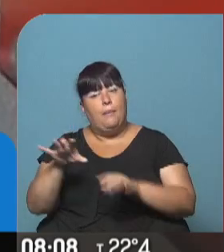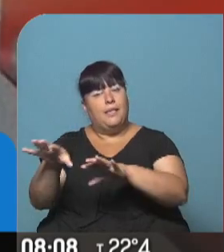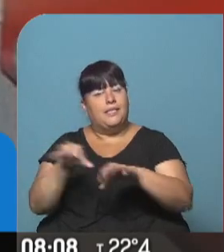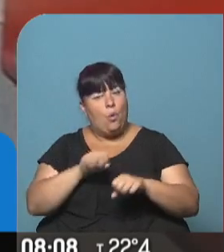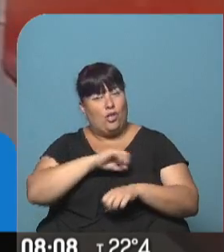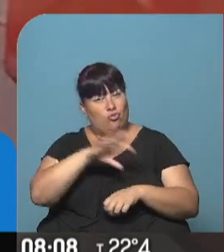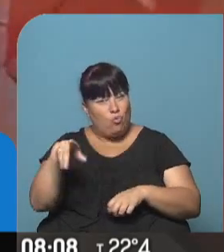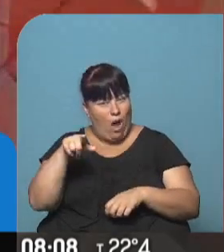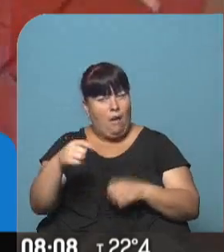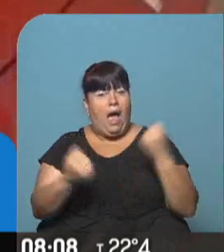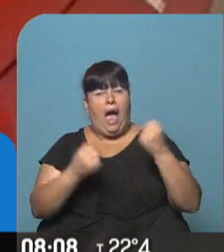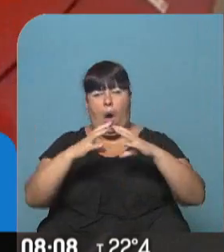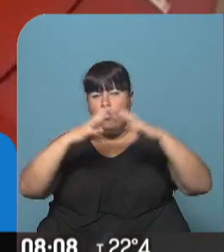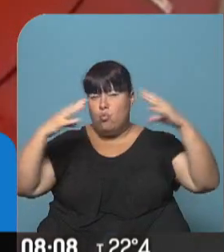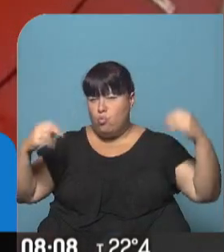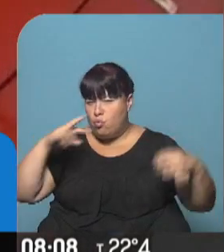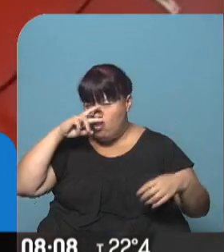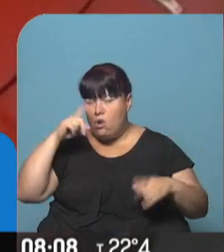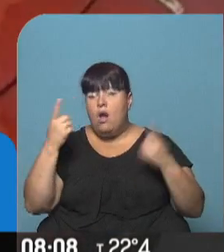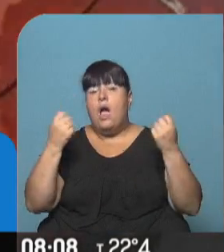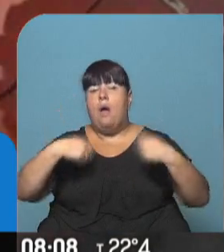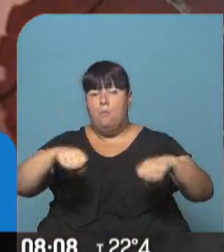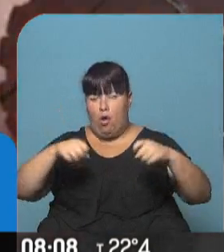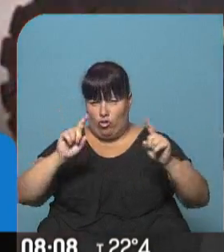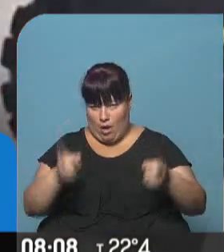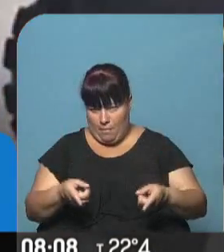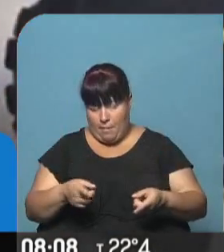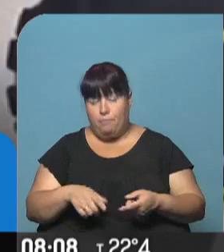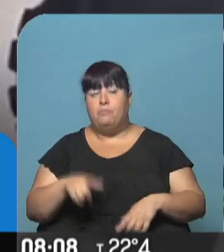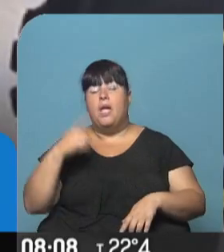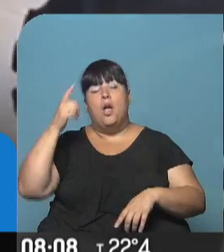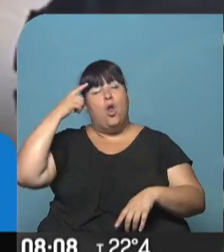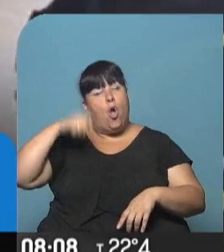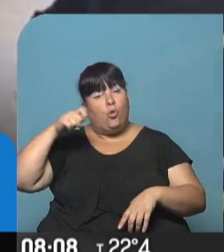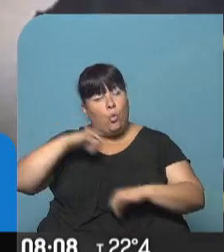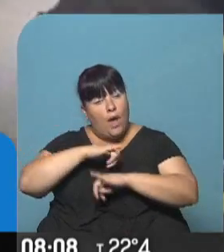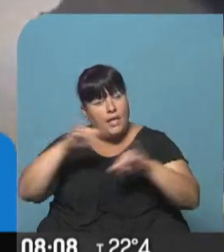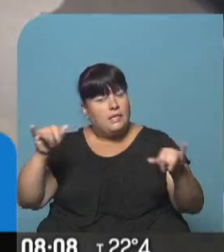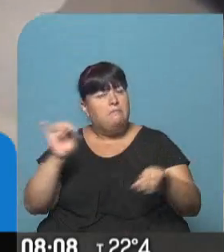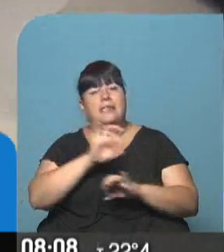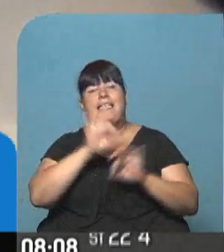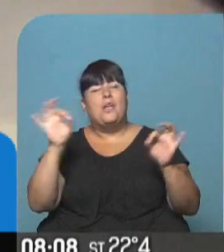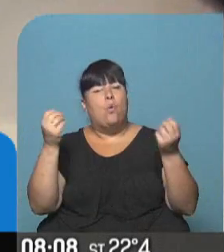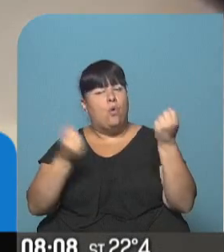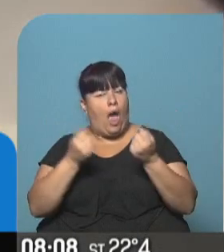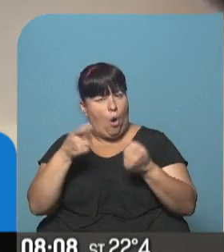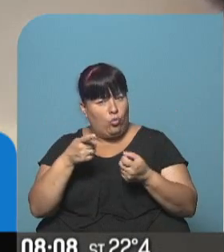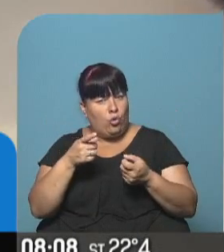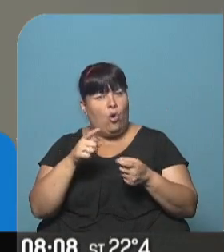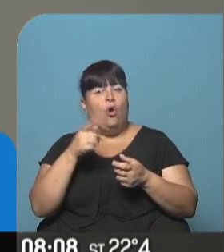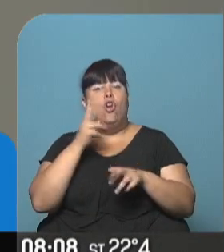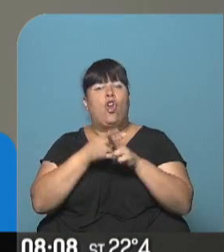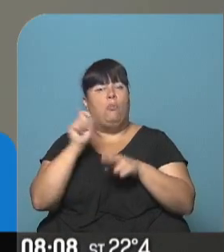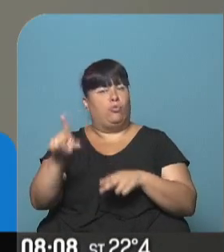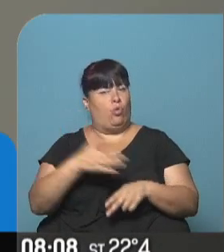en su chacra autos de lujo y un cuatriciclo. Según fuentes judiciales, ninguno de los vehículos está a